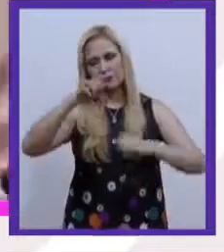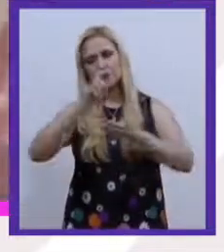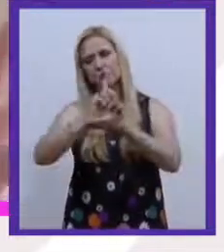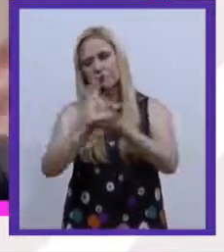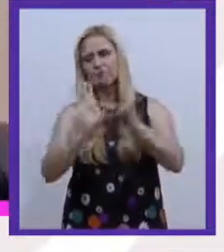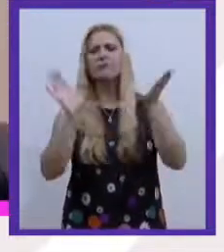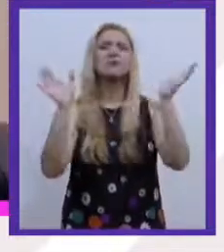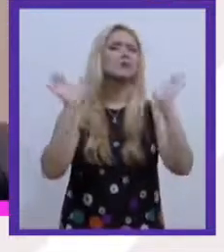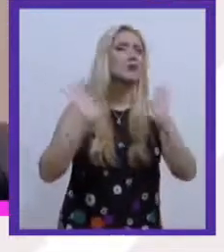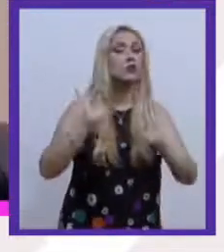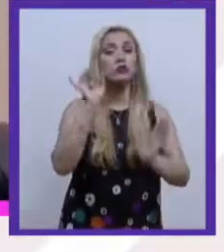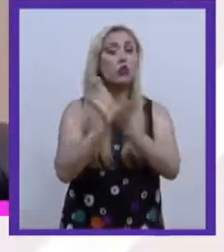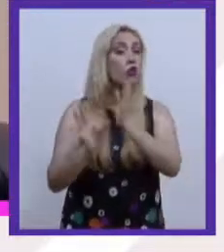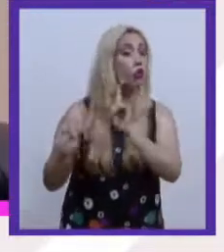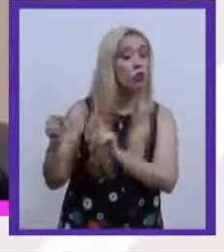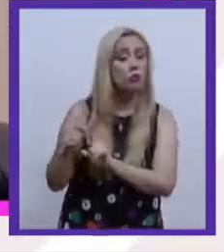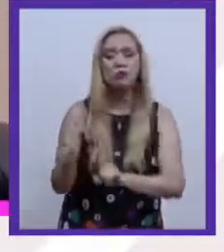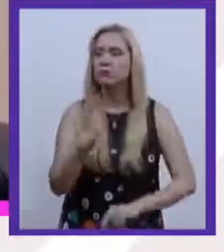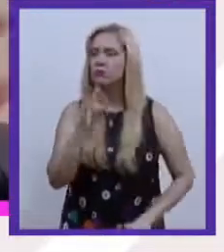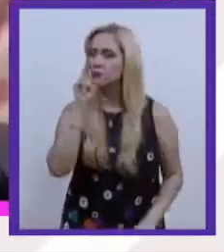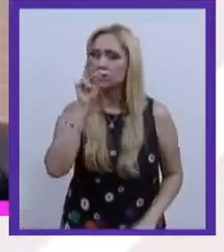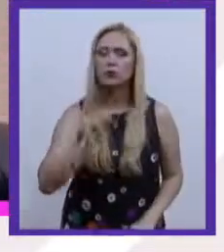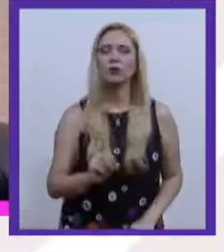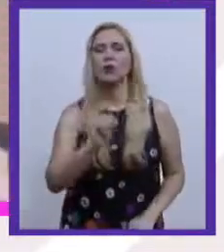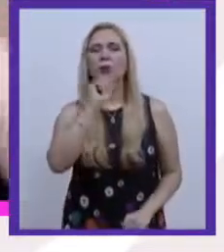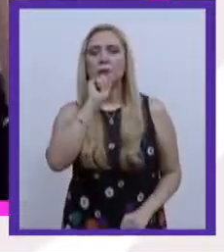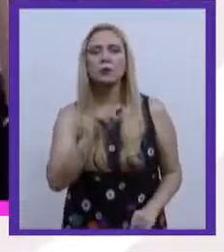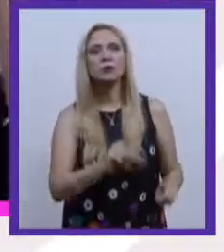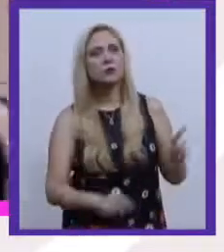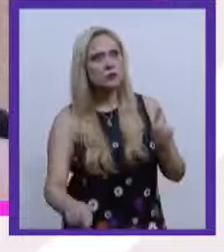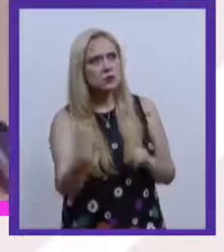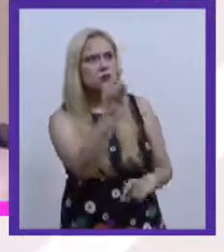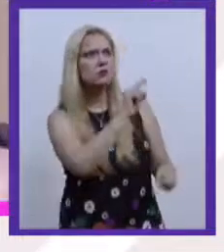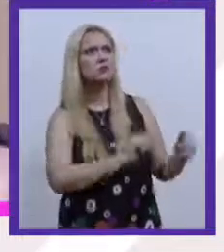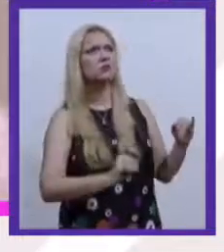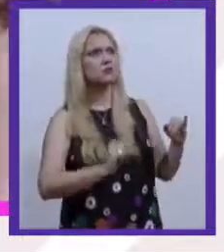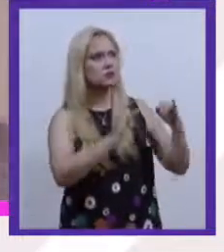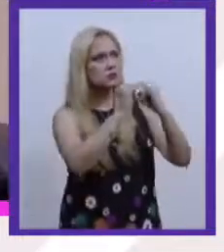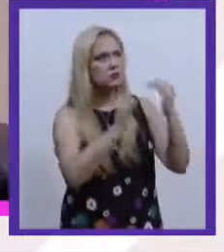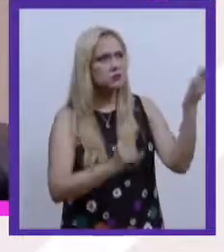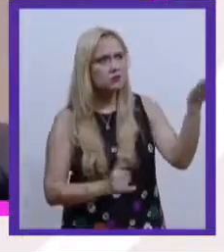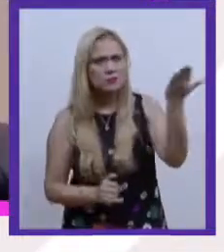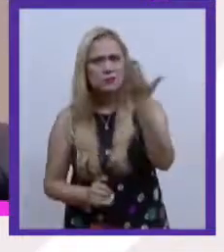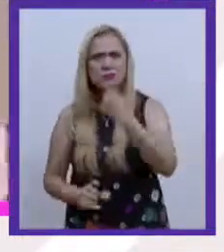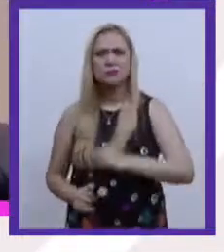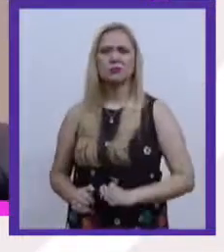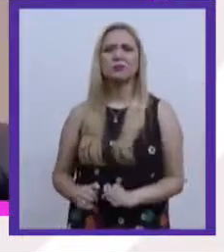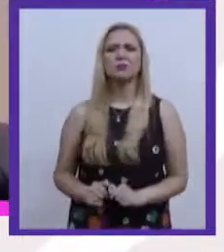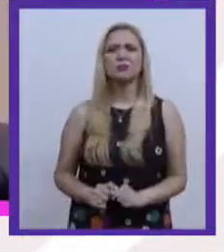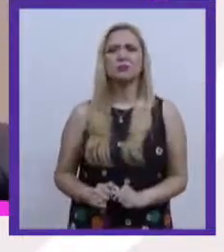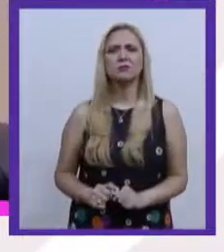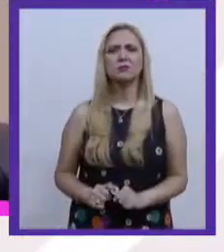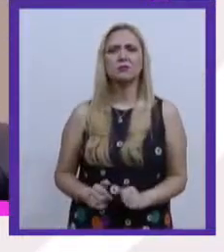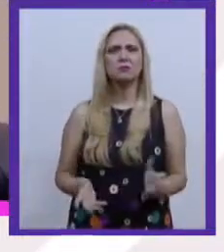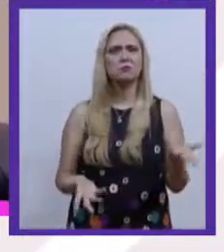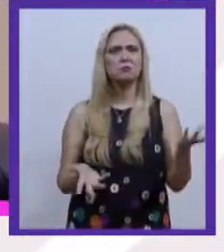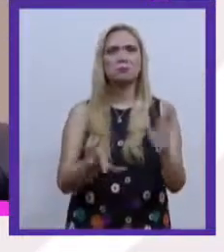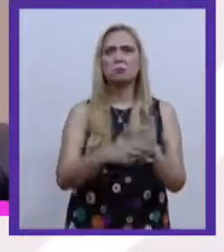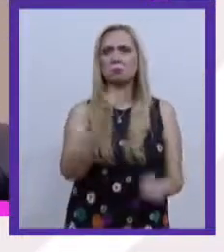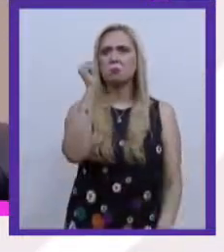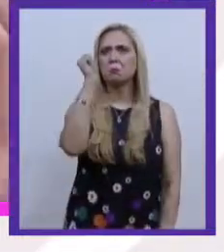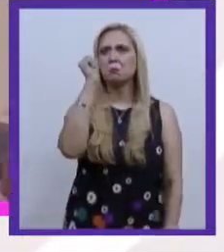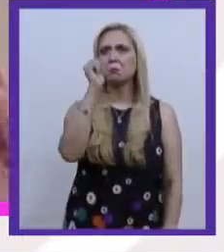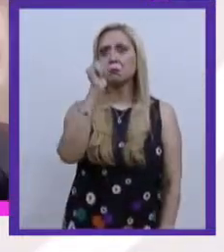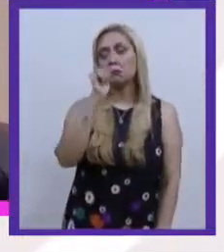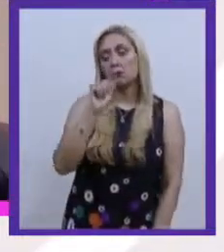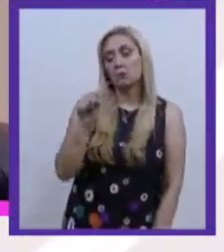discapacidad. No se trata solamente de eso, sino justamente todo el diseño institucional ha estado basado en la idea